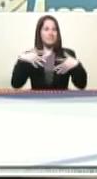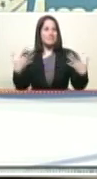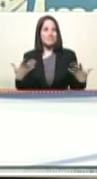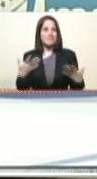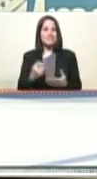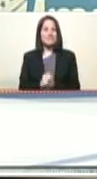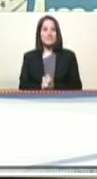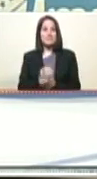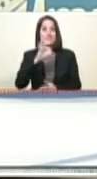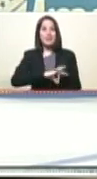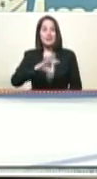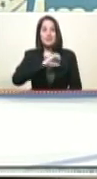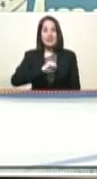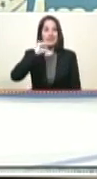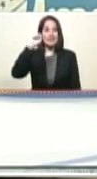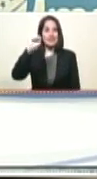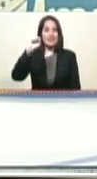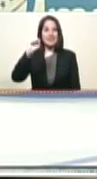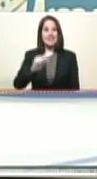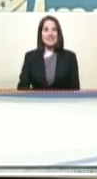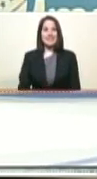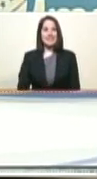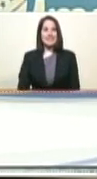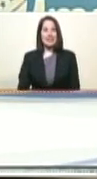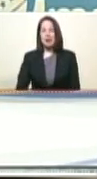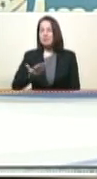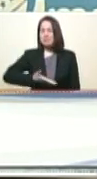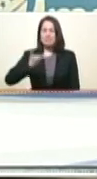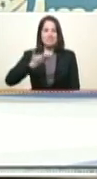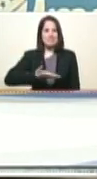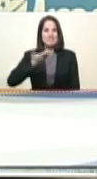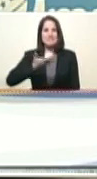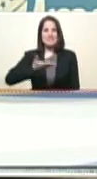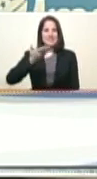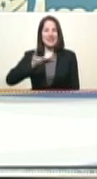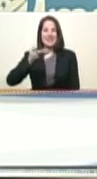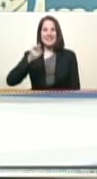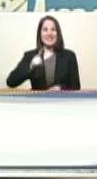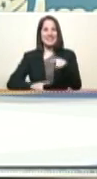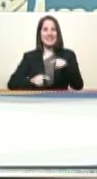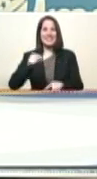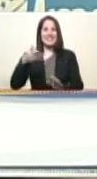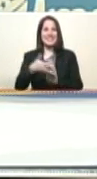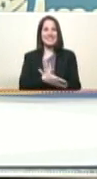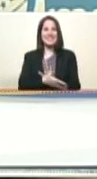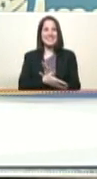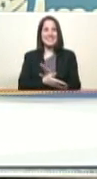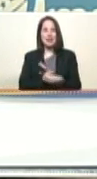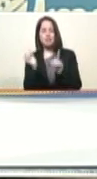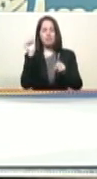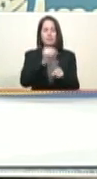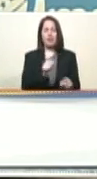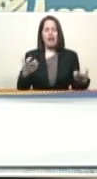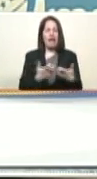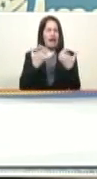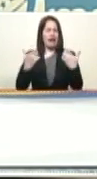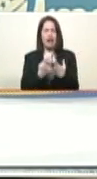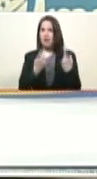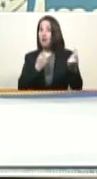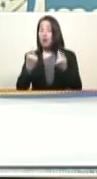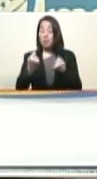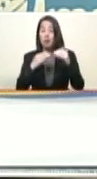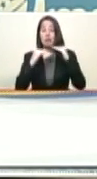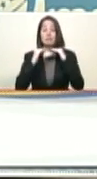misión socialista más importante para vencer la guerra económica, para darle